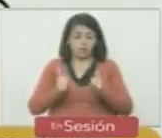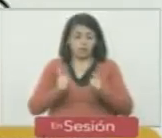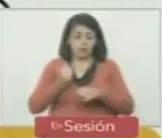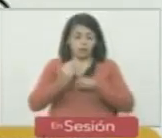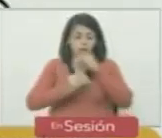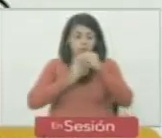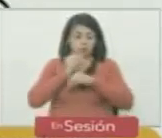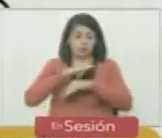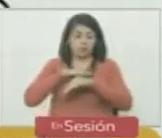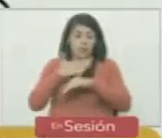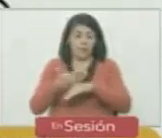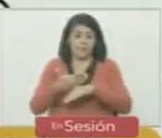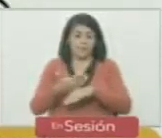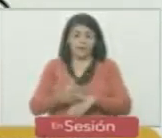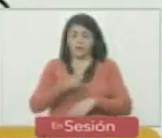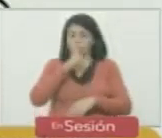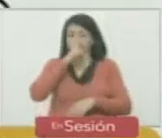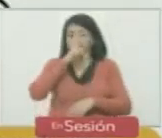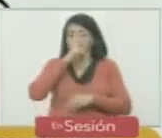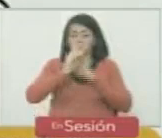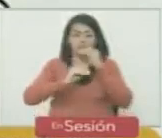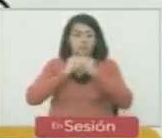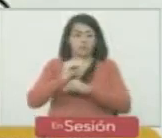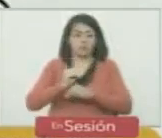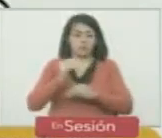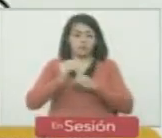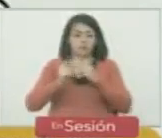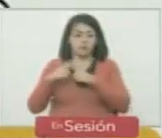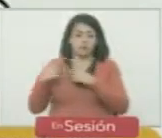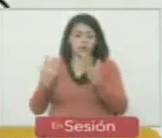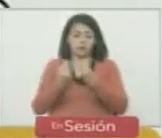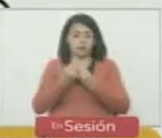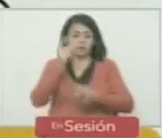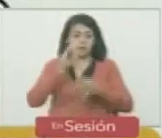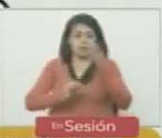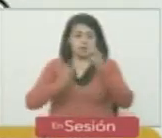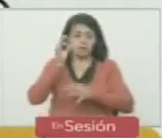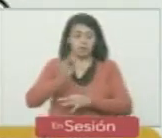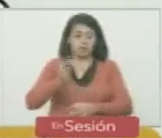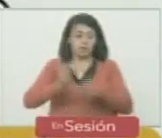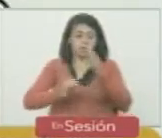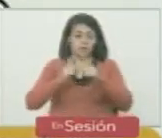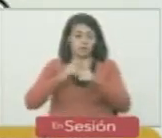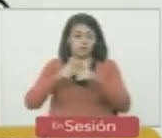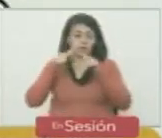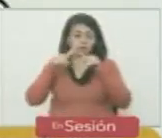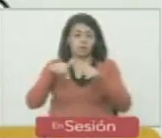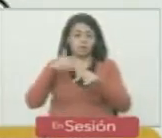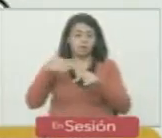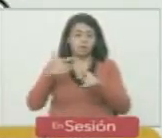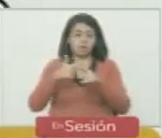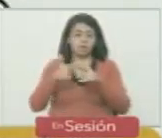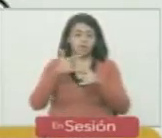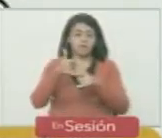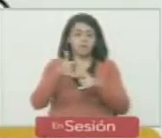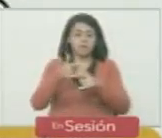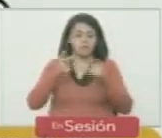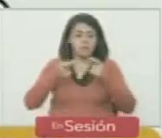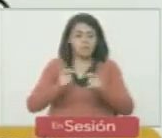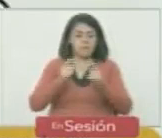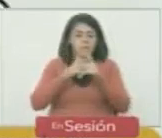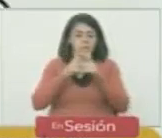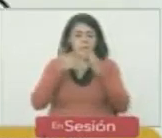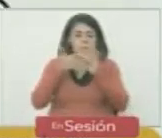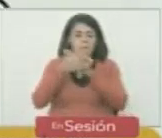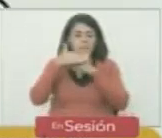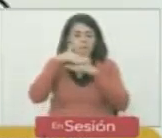construcción para criminalizar el hecho, judicializarlo y entonces con ello tratar